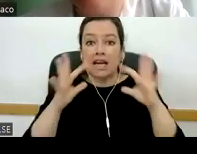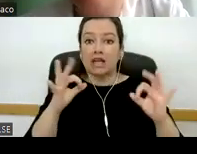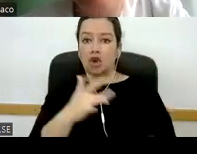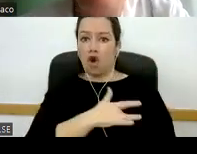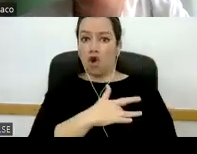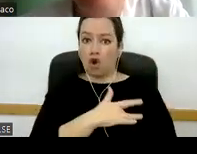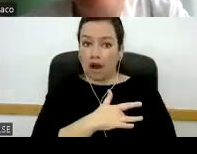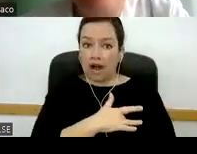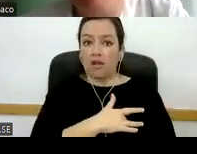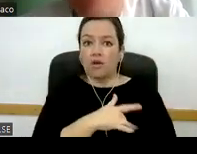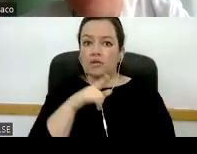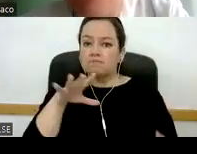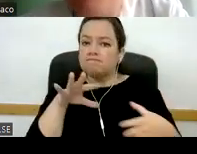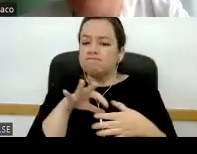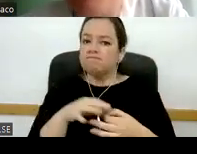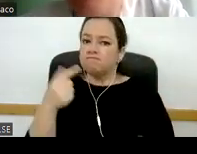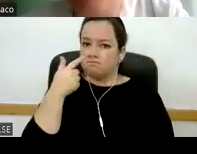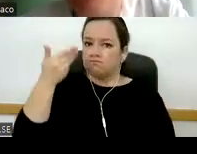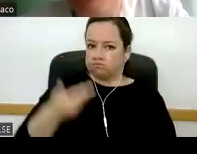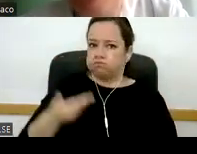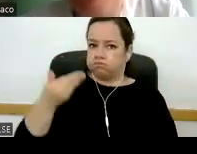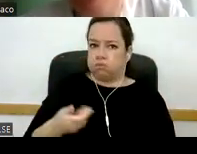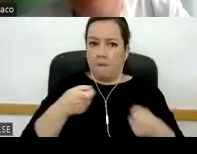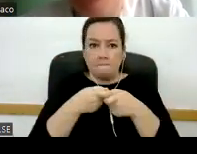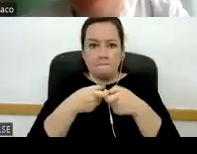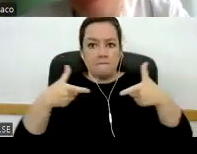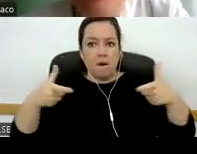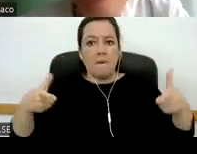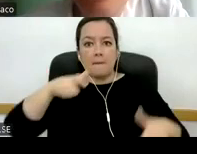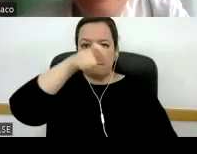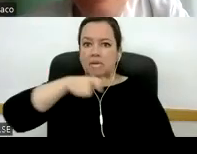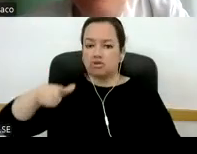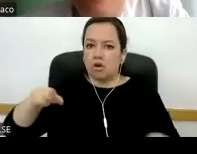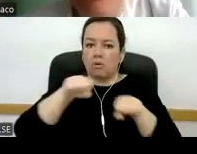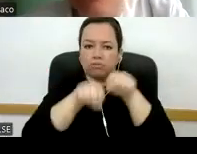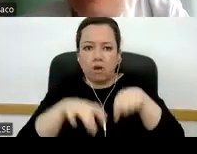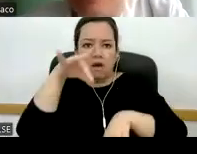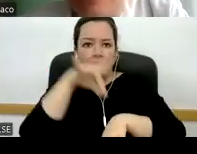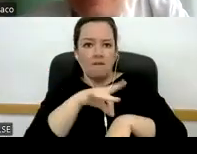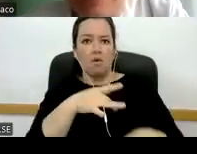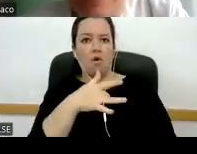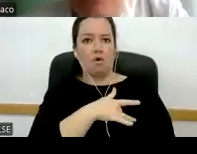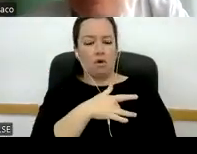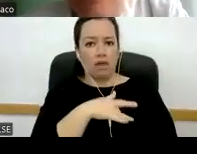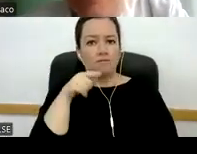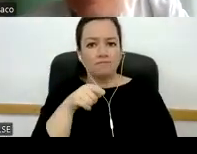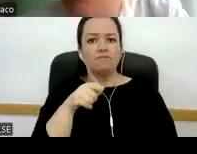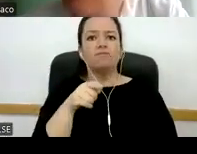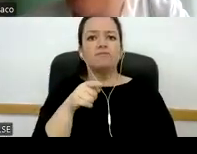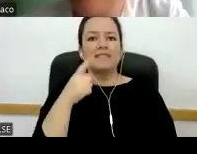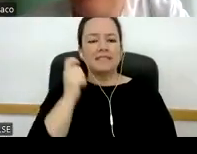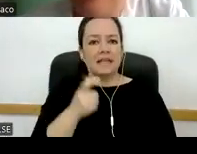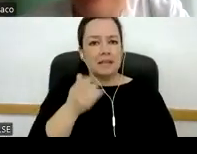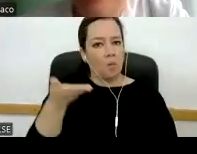que quizás es la gran epidemia que padecemos la población y que al fin y al cabo es la causa más frecuente